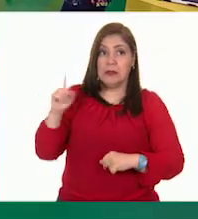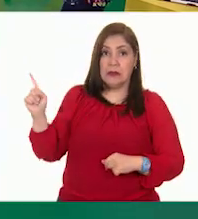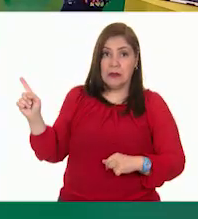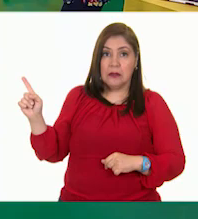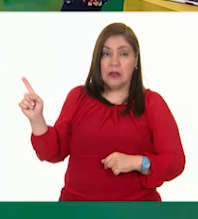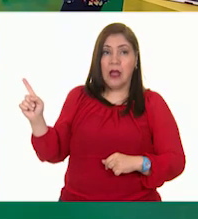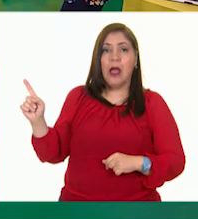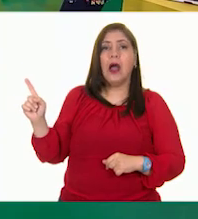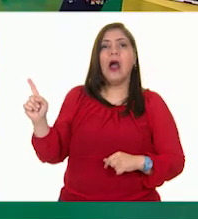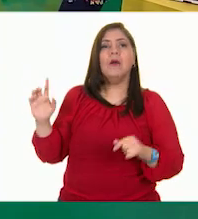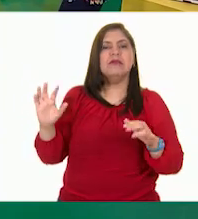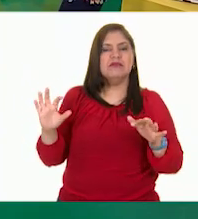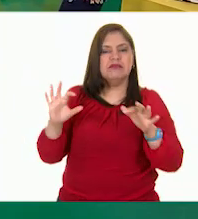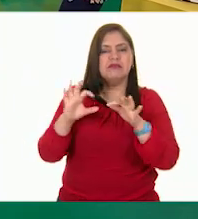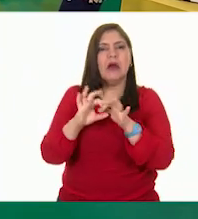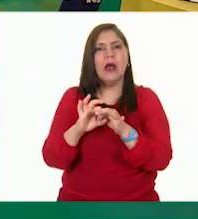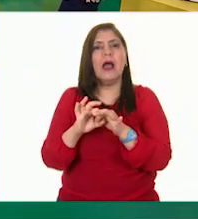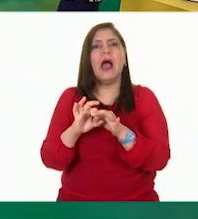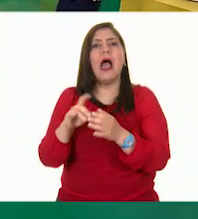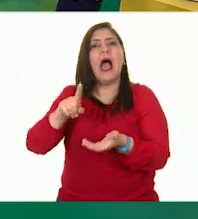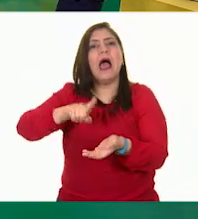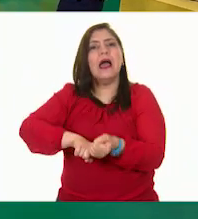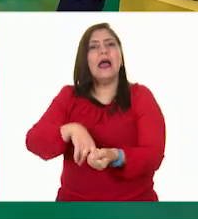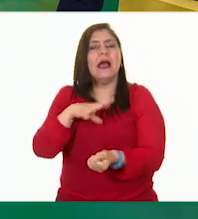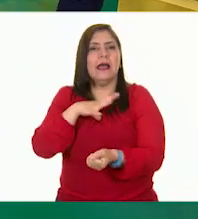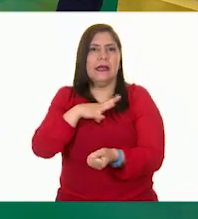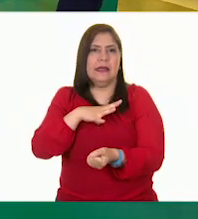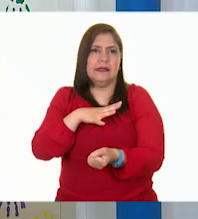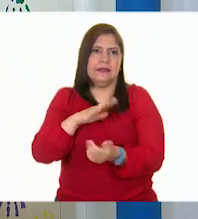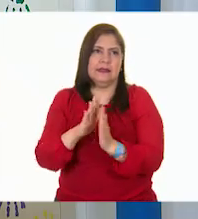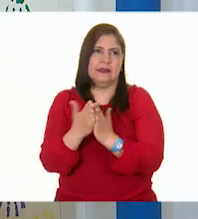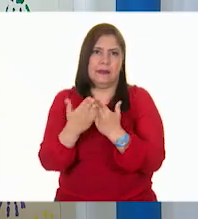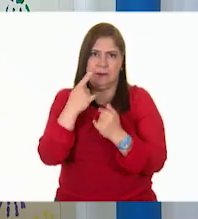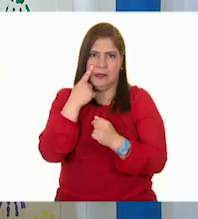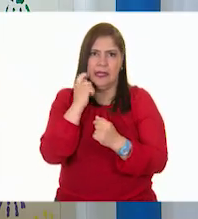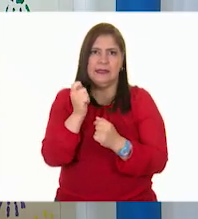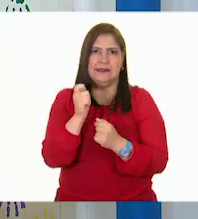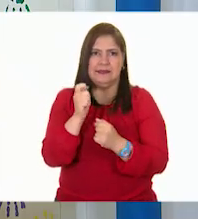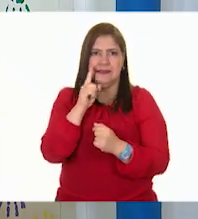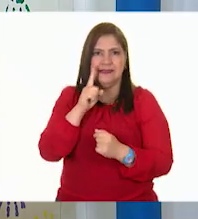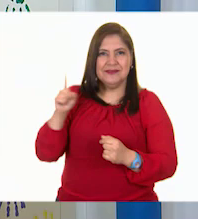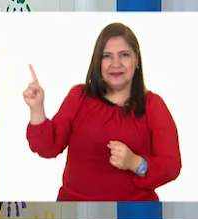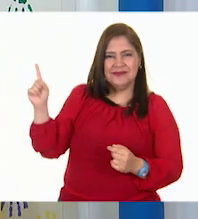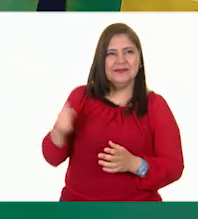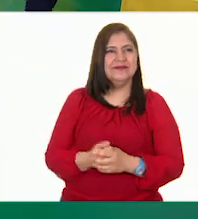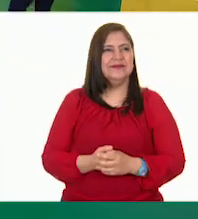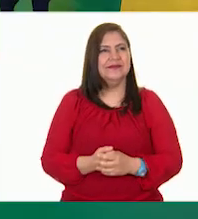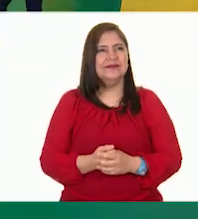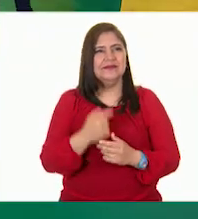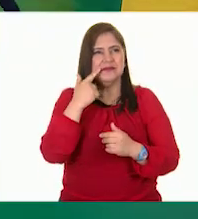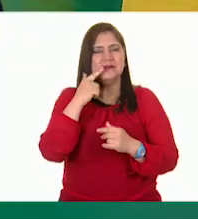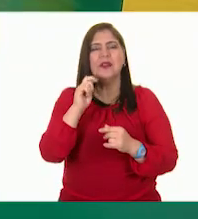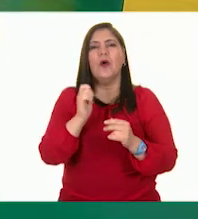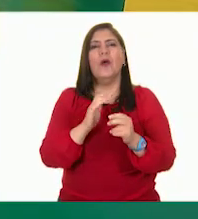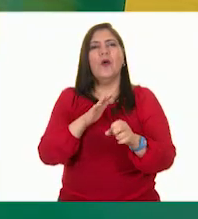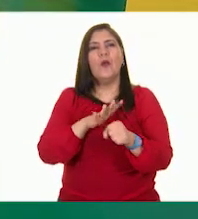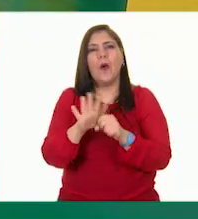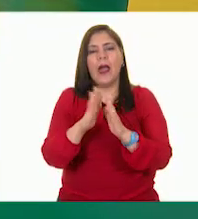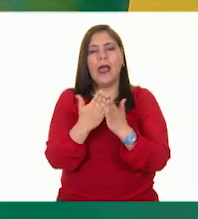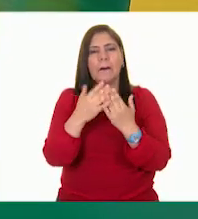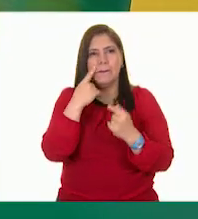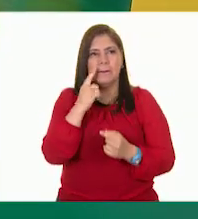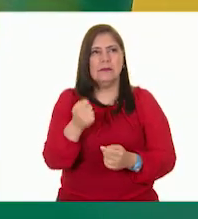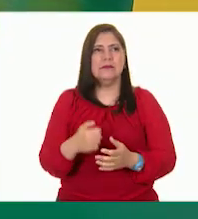parte de un libro. Ay, me encantaría y aquí ver lo el libro. tenemos. Vamos a verlo. A ver, vete imaginando la portada. Tun,